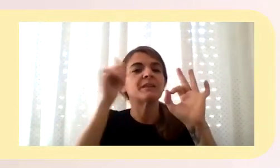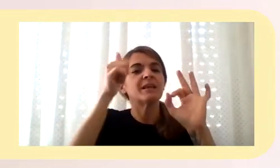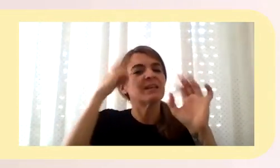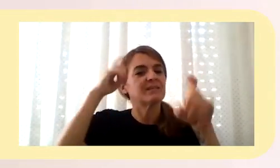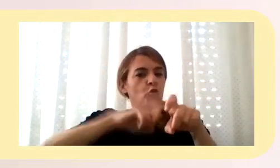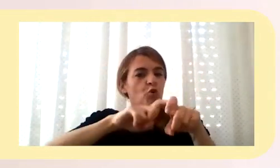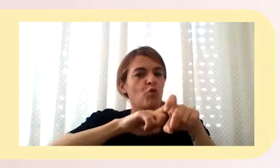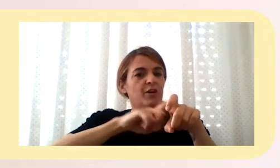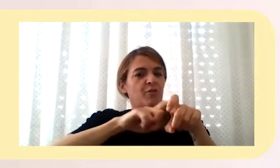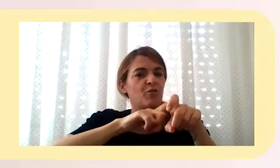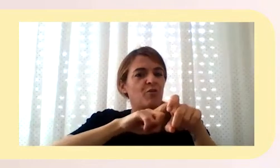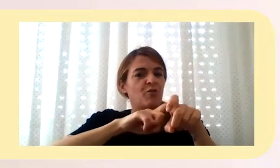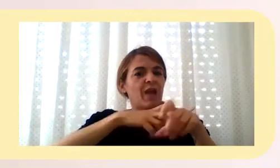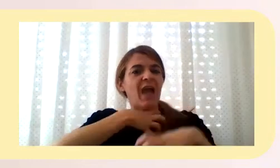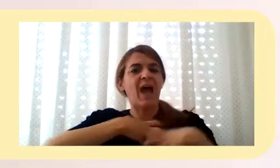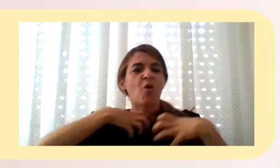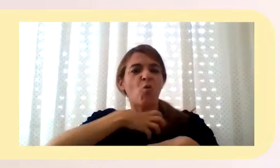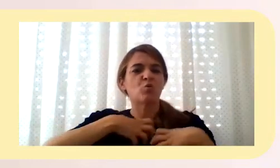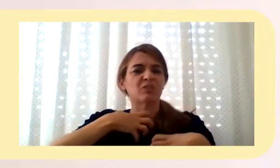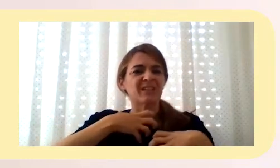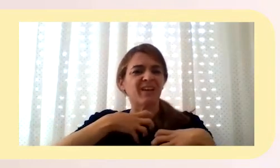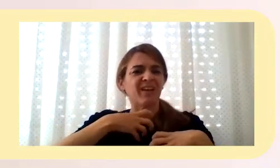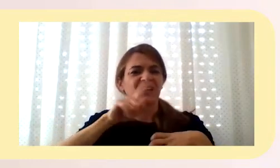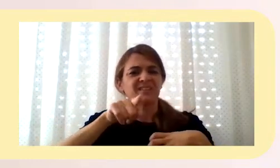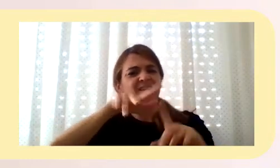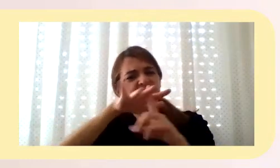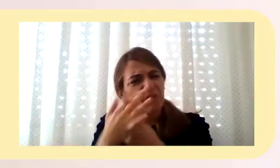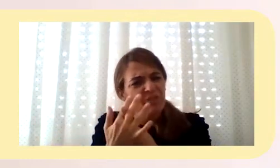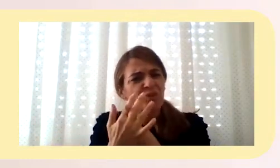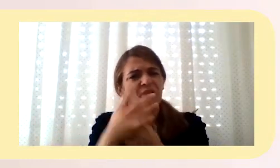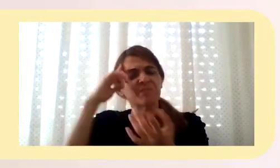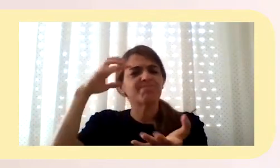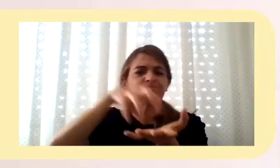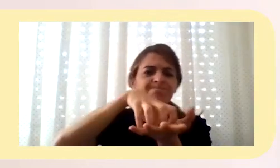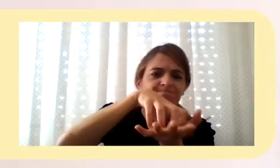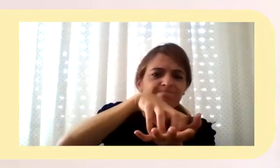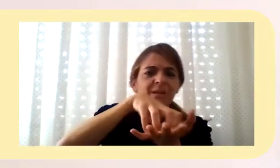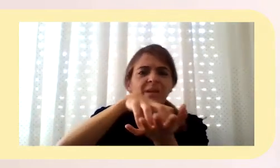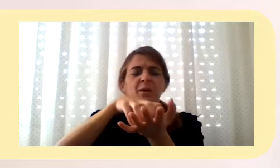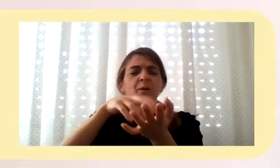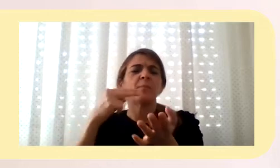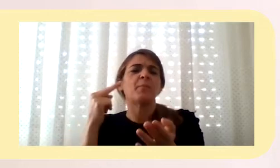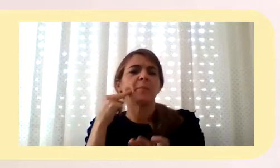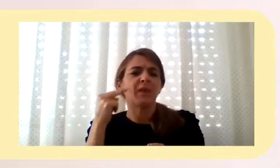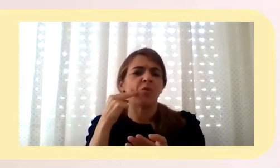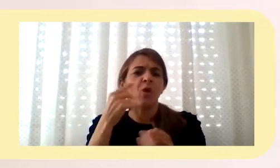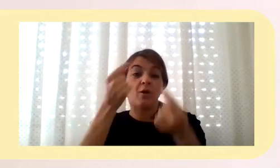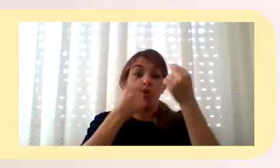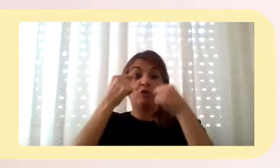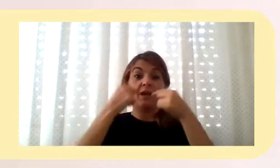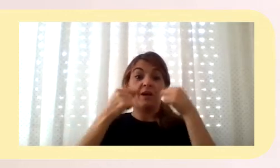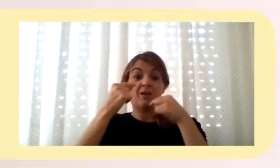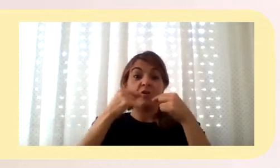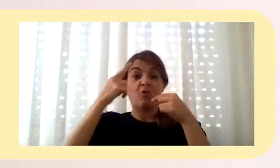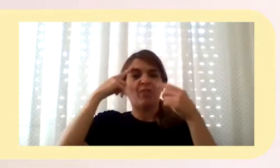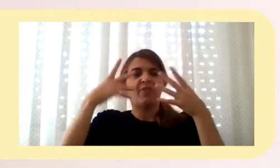psicológico. La angustia que está provocando esta situación, la incertidumbre, el miedo al contagio, la depresión, la ansiedad,